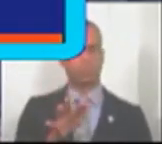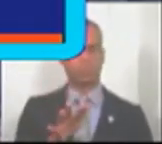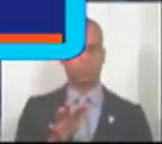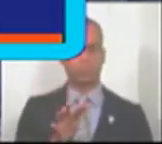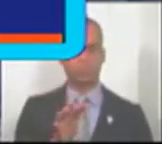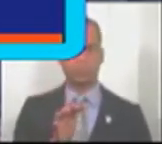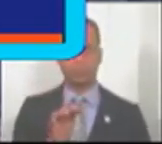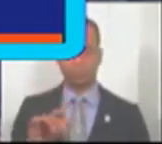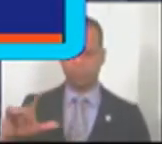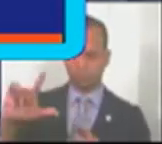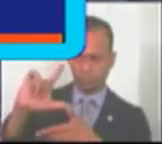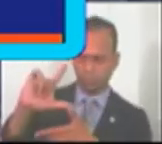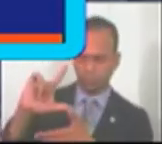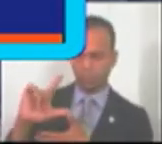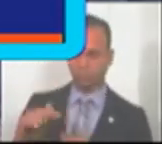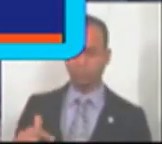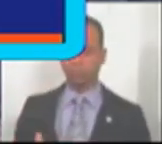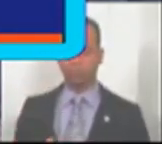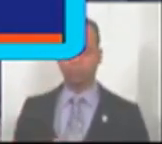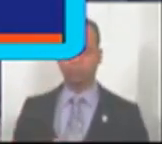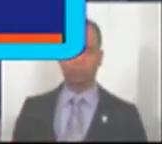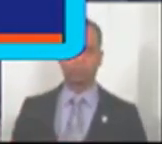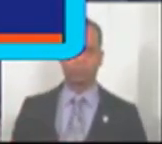toda América Latina,